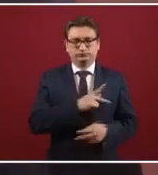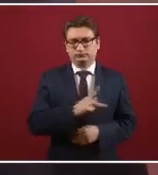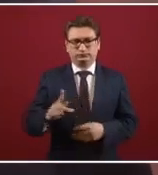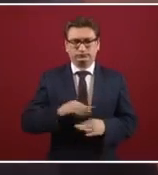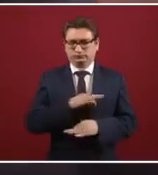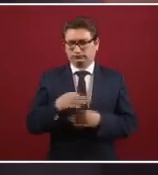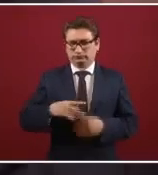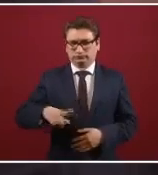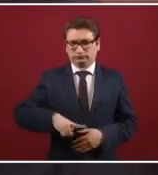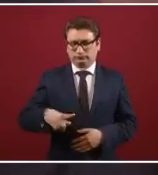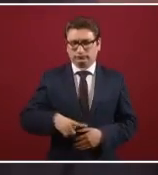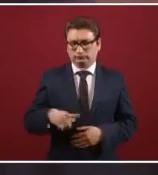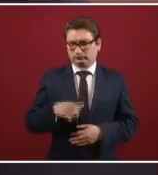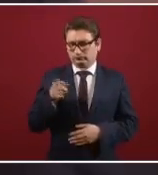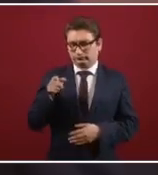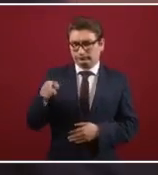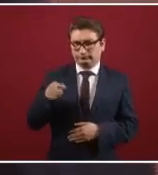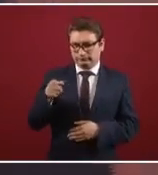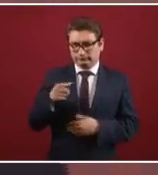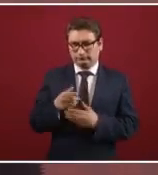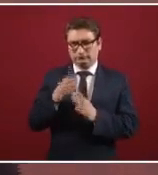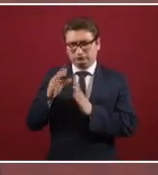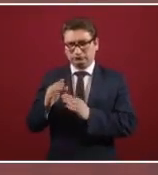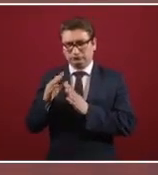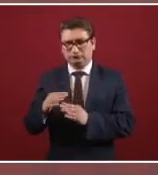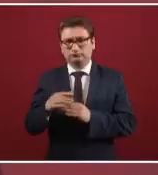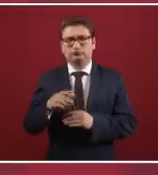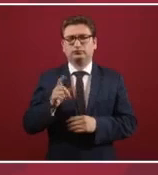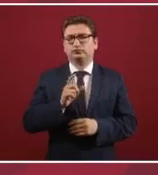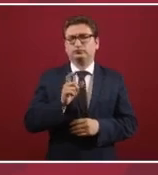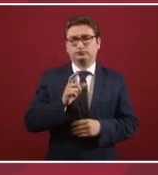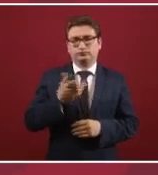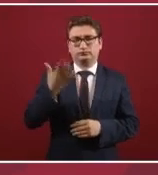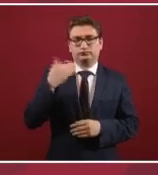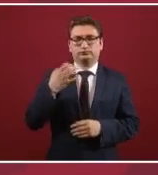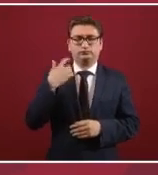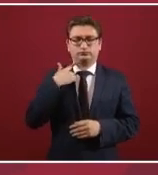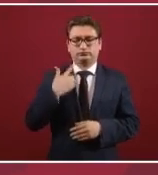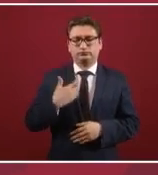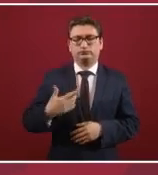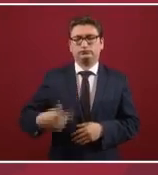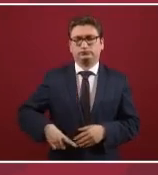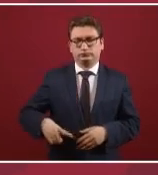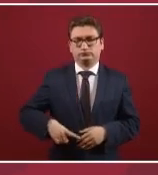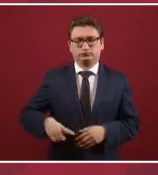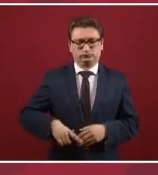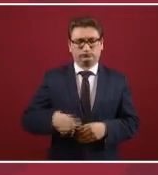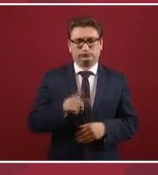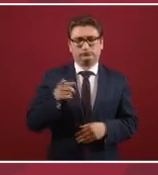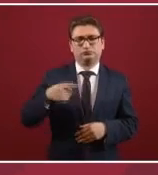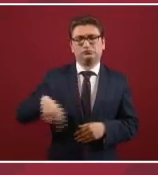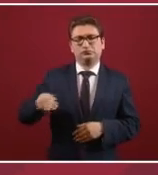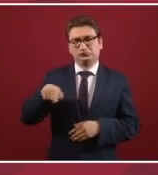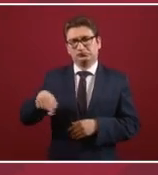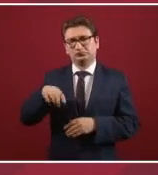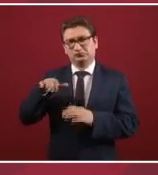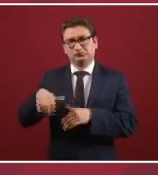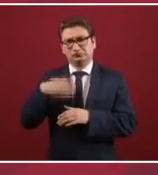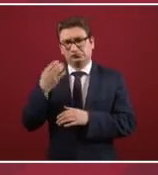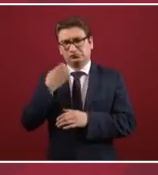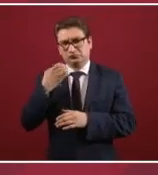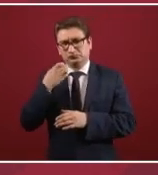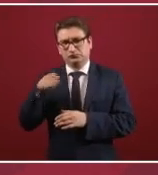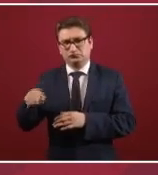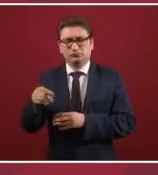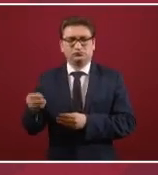funcionarios del gobierno durante el periodo neoliberal grande de donde salían todos los